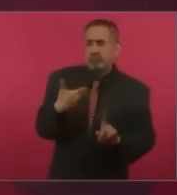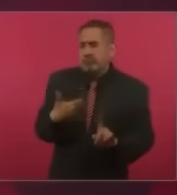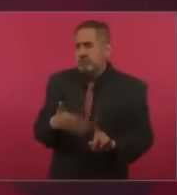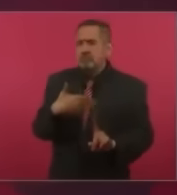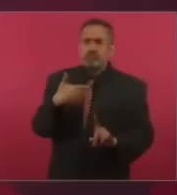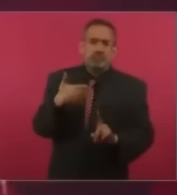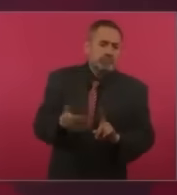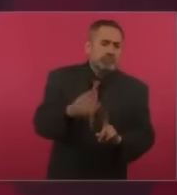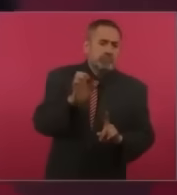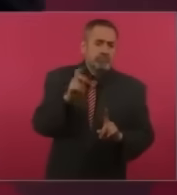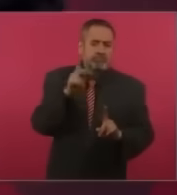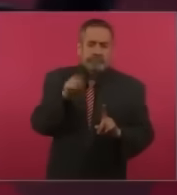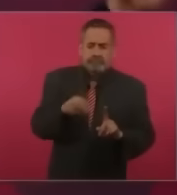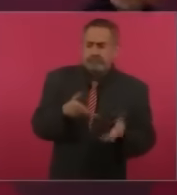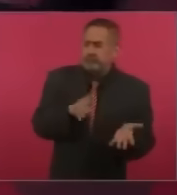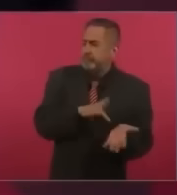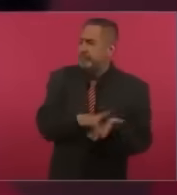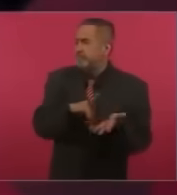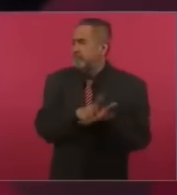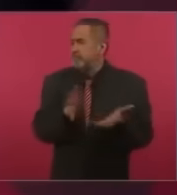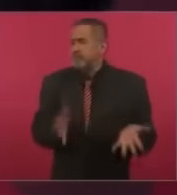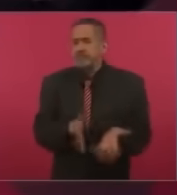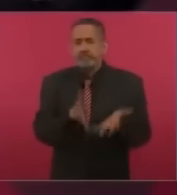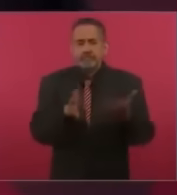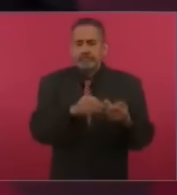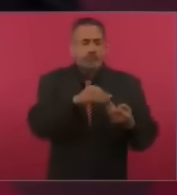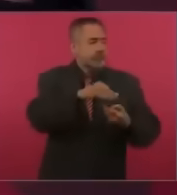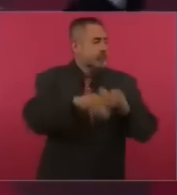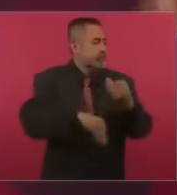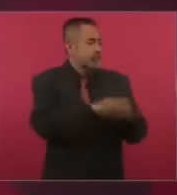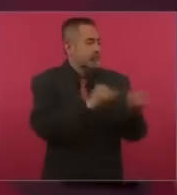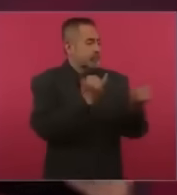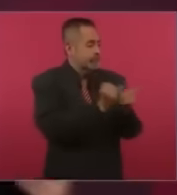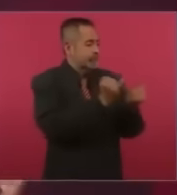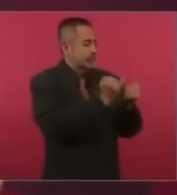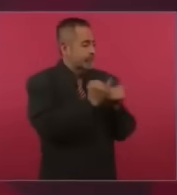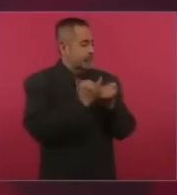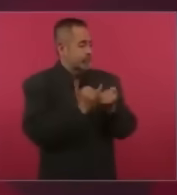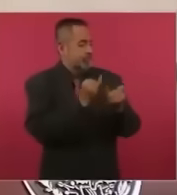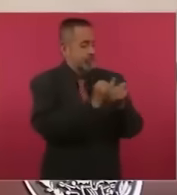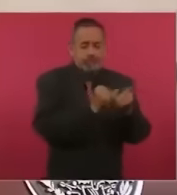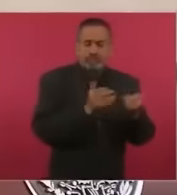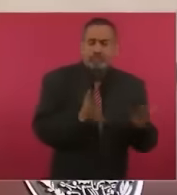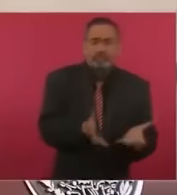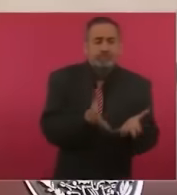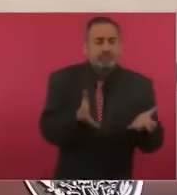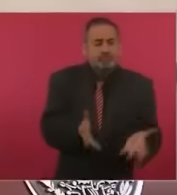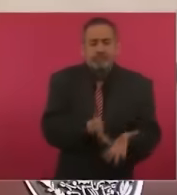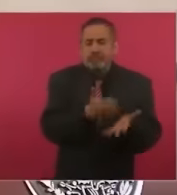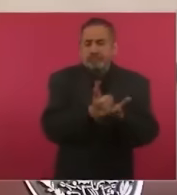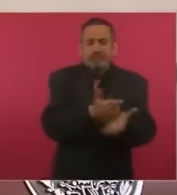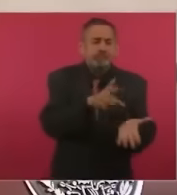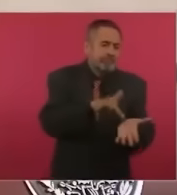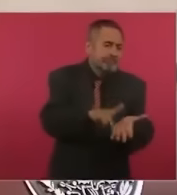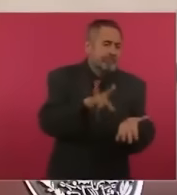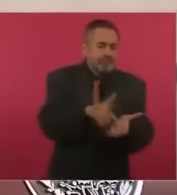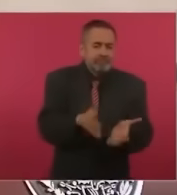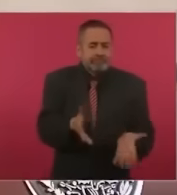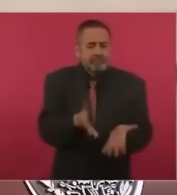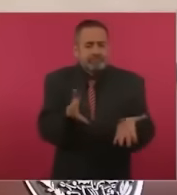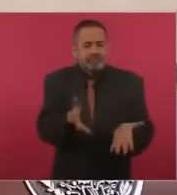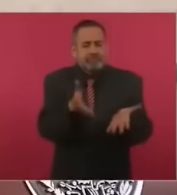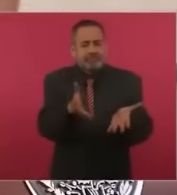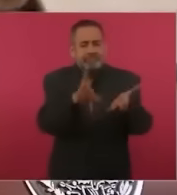el obradorismo se convierte en un Enigma para lo que sigue basta ver la composición de los 23 gobernadores y los nueve